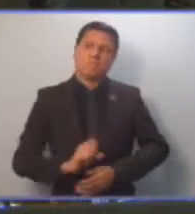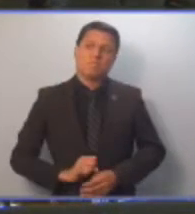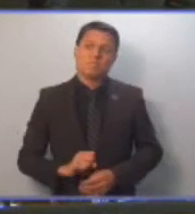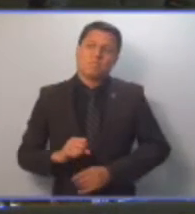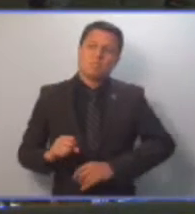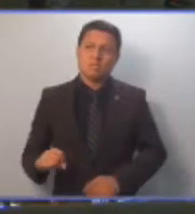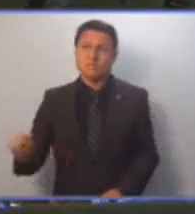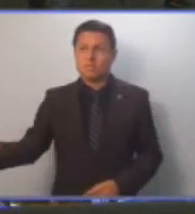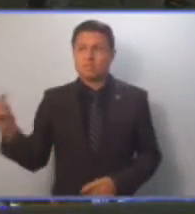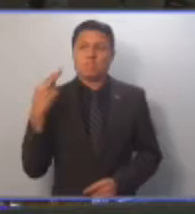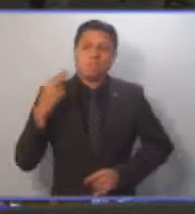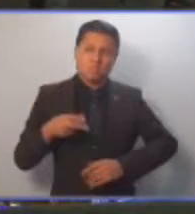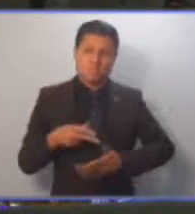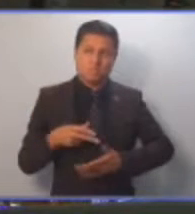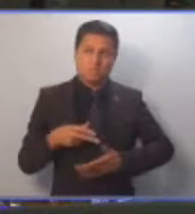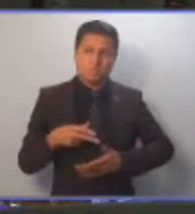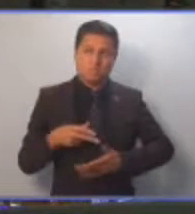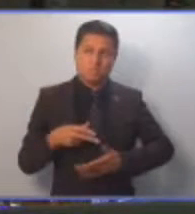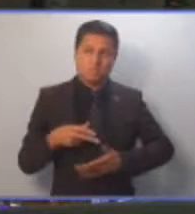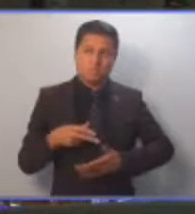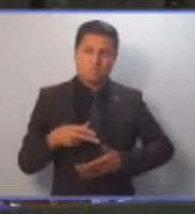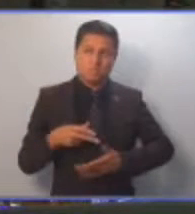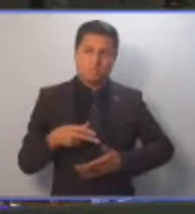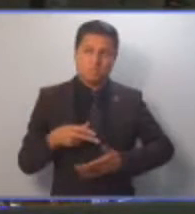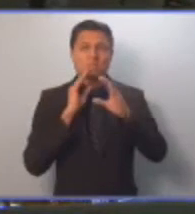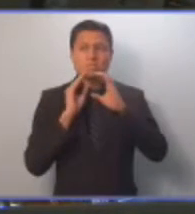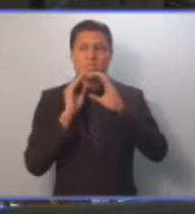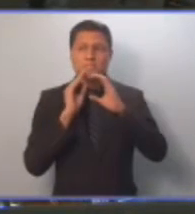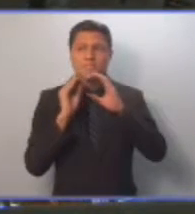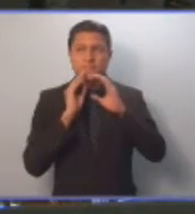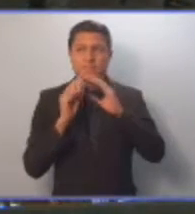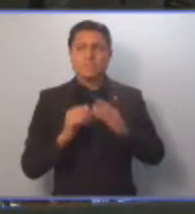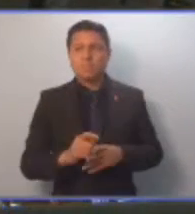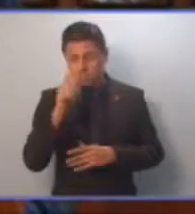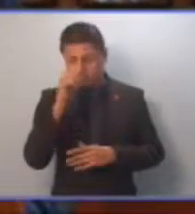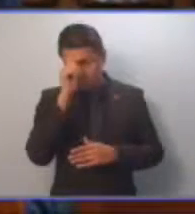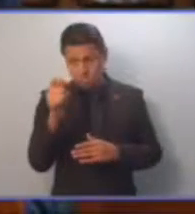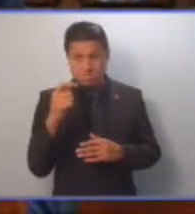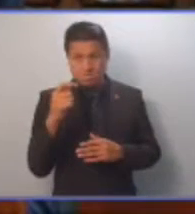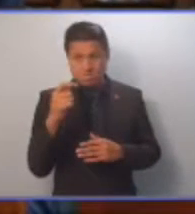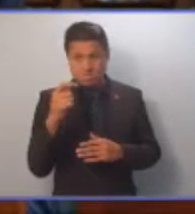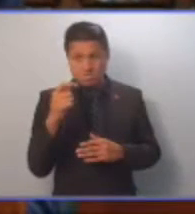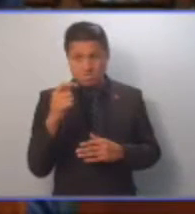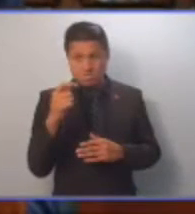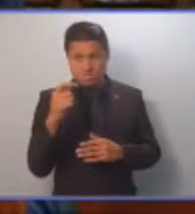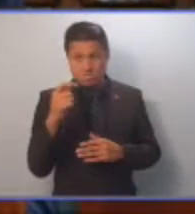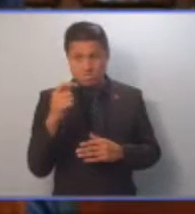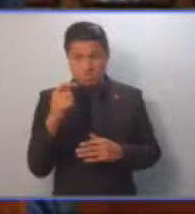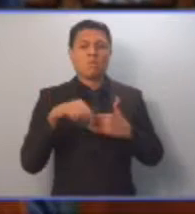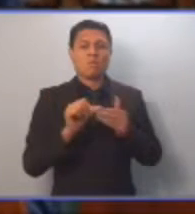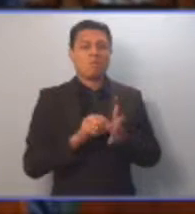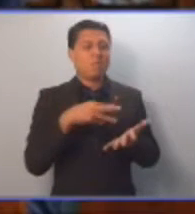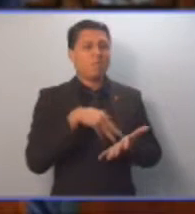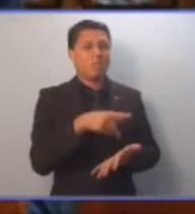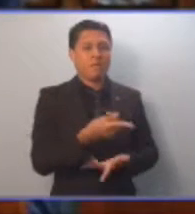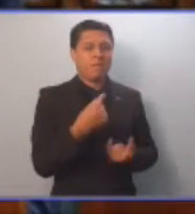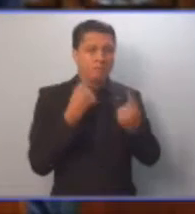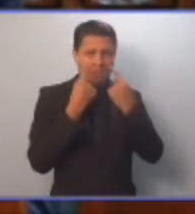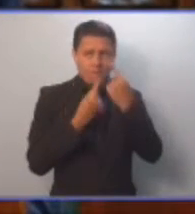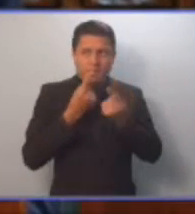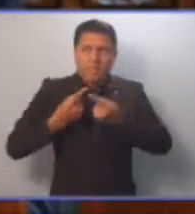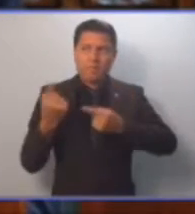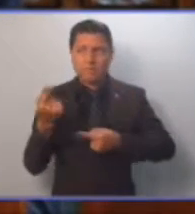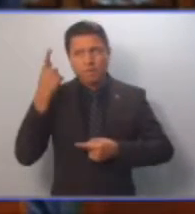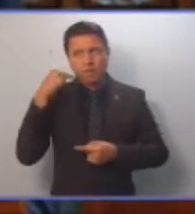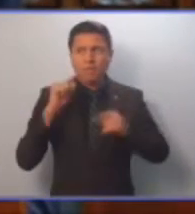que nos sintoniza por medio de diferentes medios legislativos, honorables colegas de esta asamblea, público que nos visita, señoras